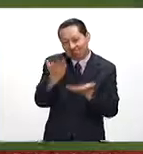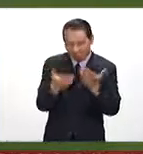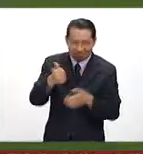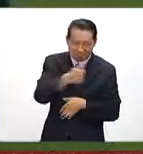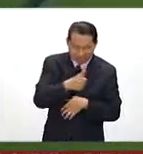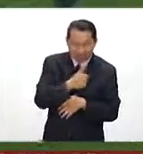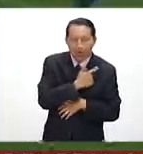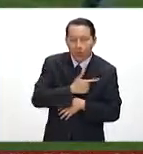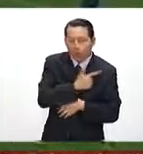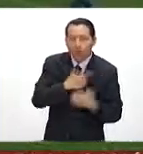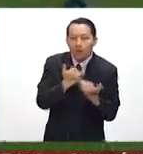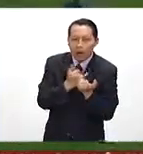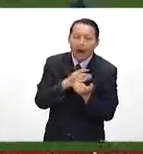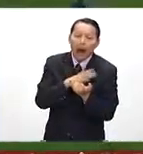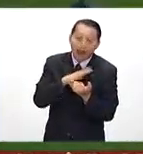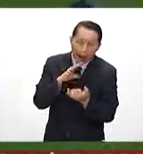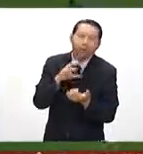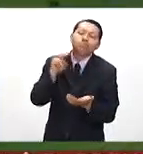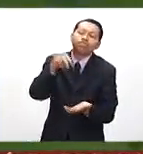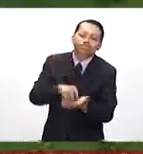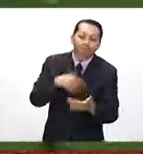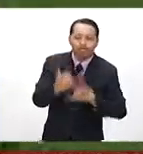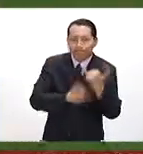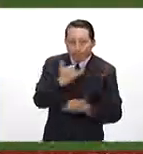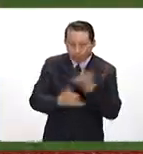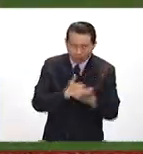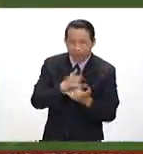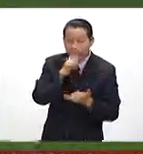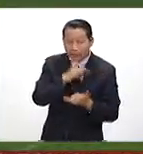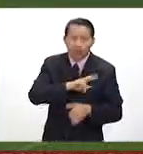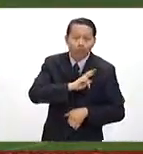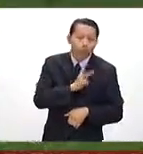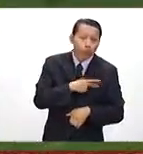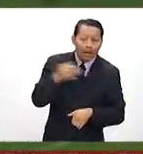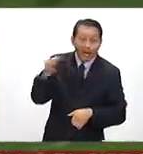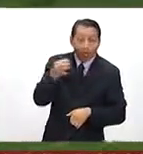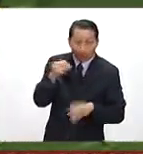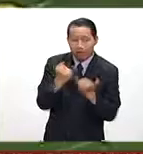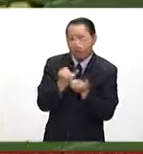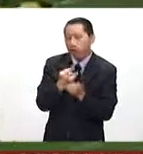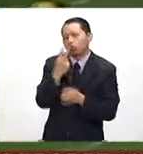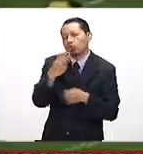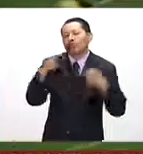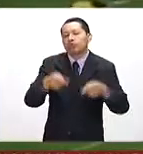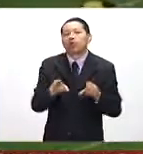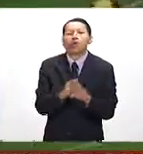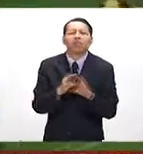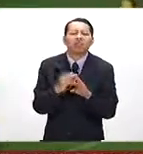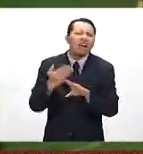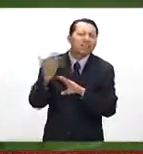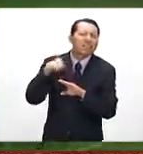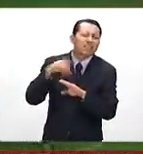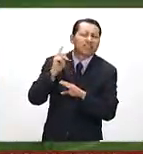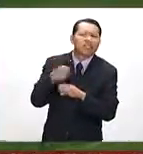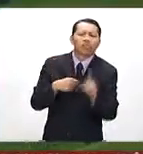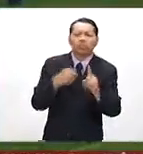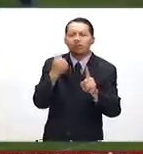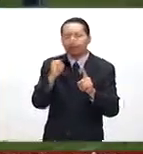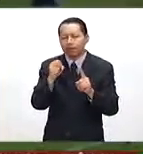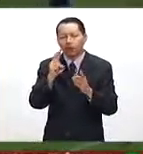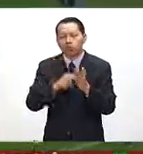estar presente. Hay que decir que Portugal contra Andorra solamente se han enfrentado 2 ocasiones. El último choque entre ambas fue el 1